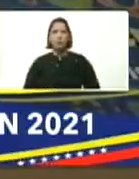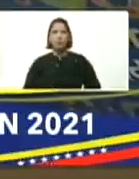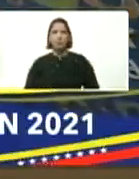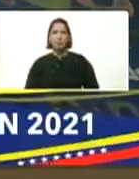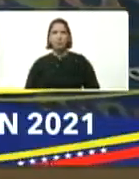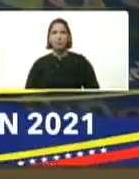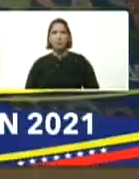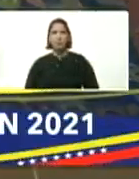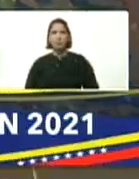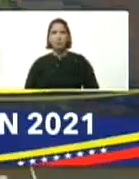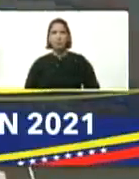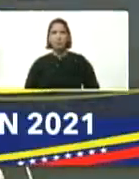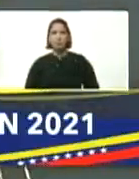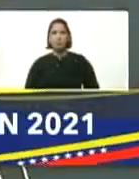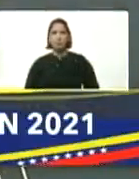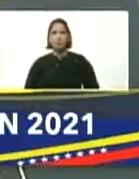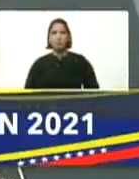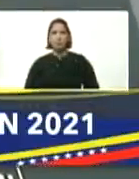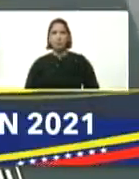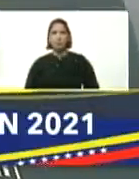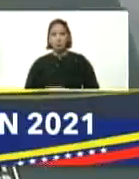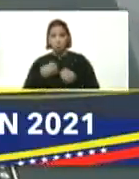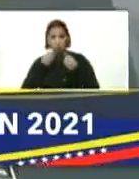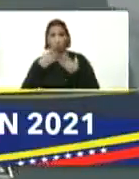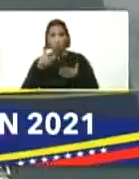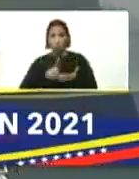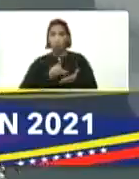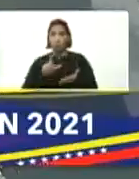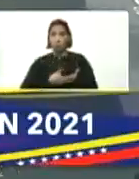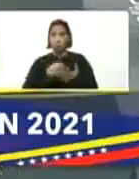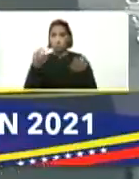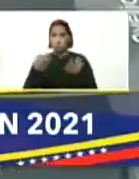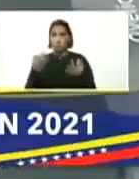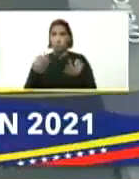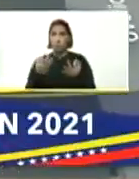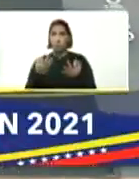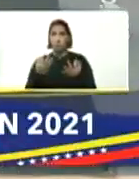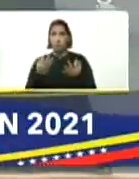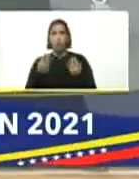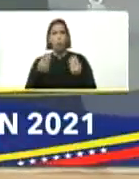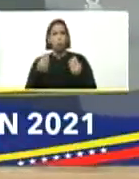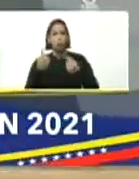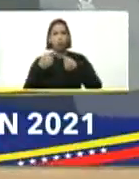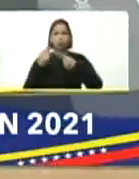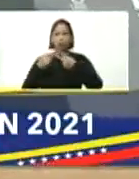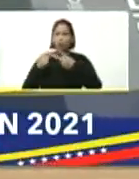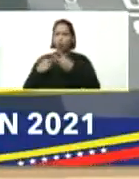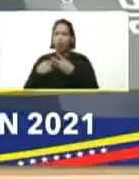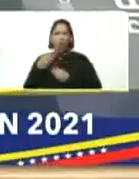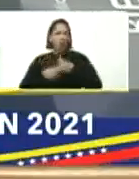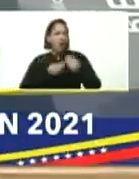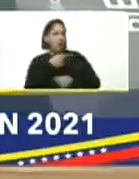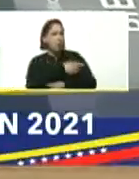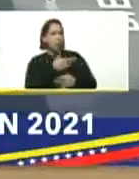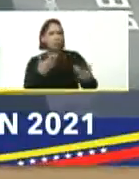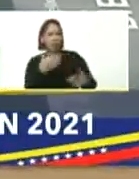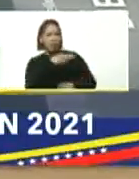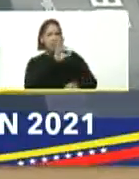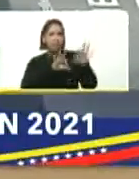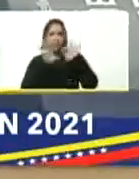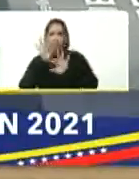Bueno, Raúl, buenos libros, ¿verdad? Sí, hay bastante variedad. Porque... ¿Cómo hacen ustedes para